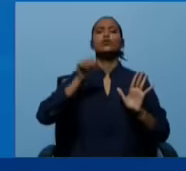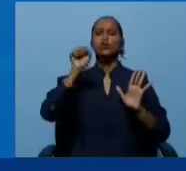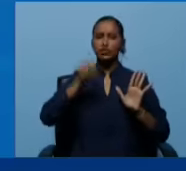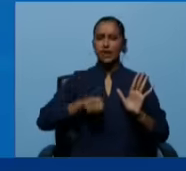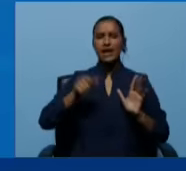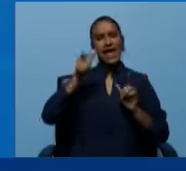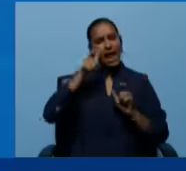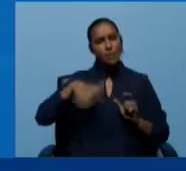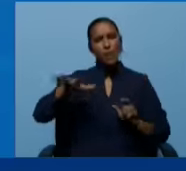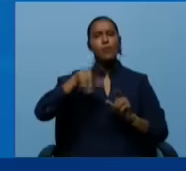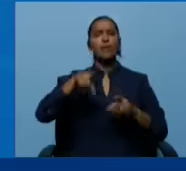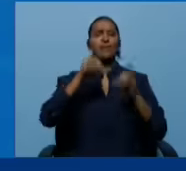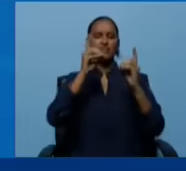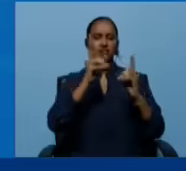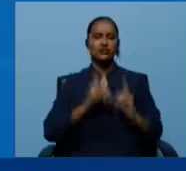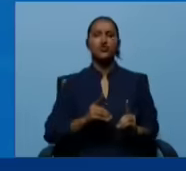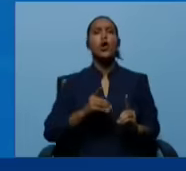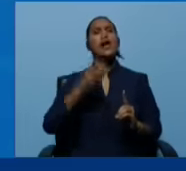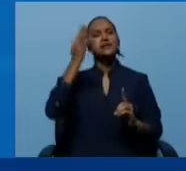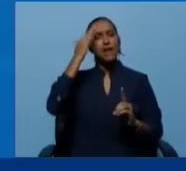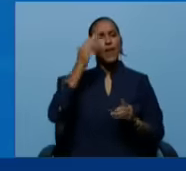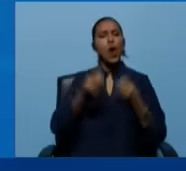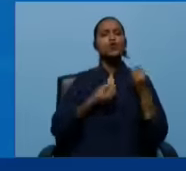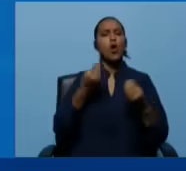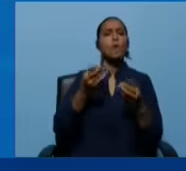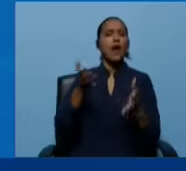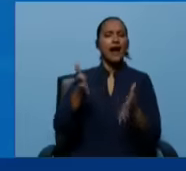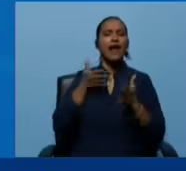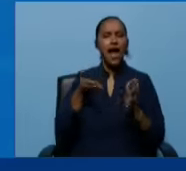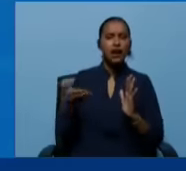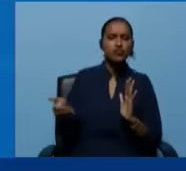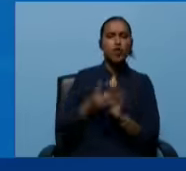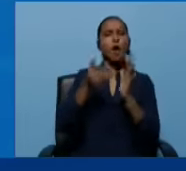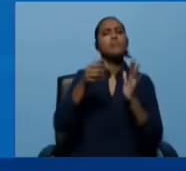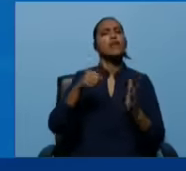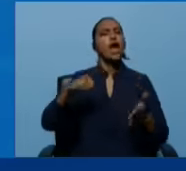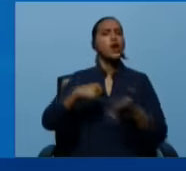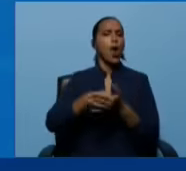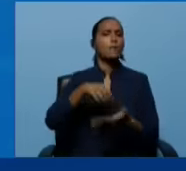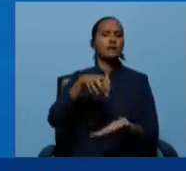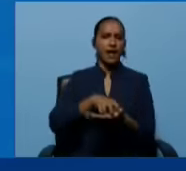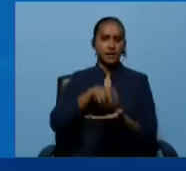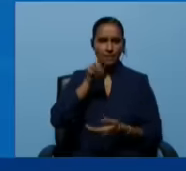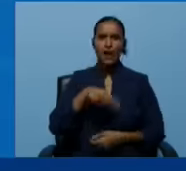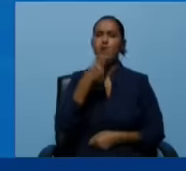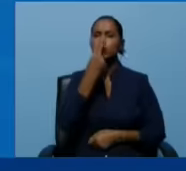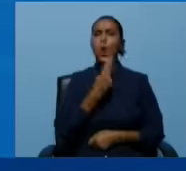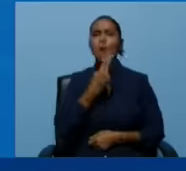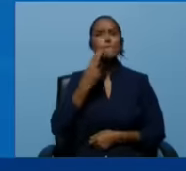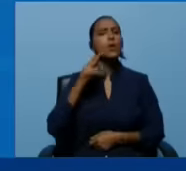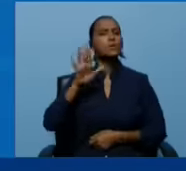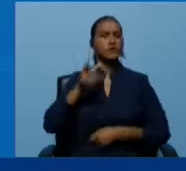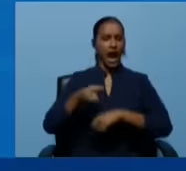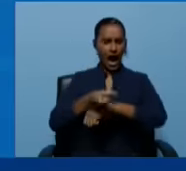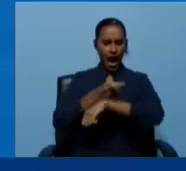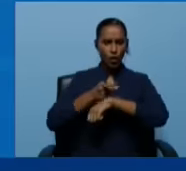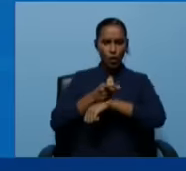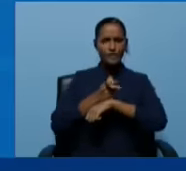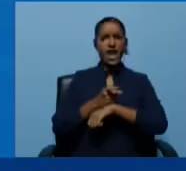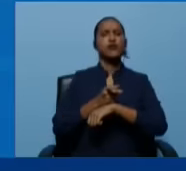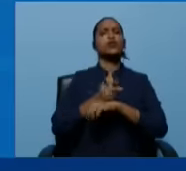sabido derrotar el intento de golpe de Estado continuado y ratificamos nuestro compromiso y apoyo irrestricto al gobierno